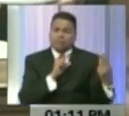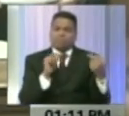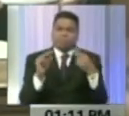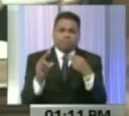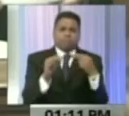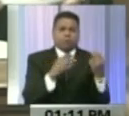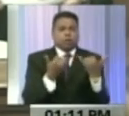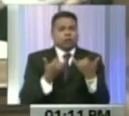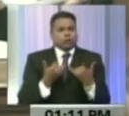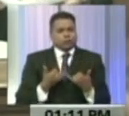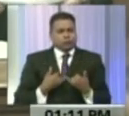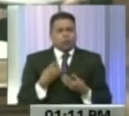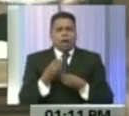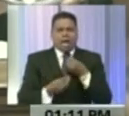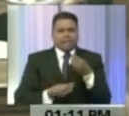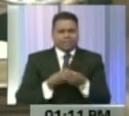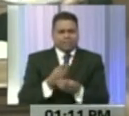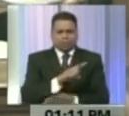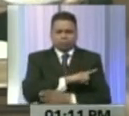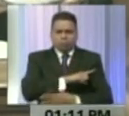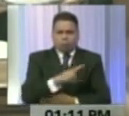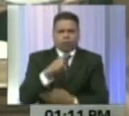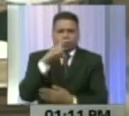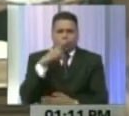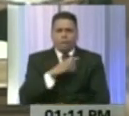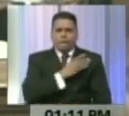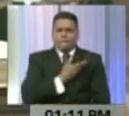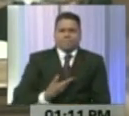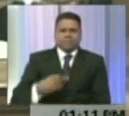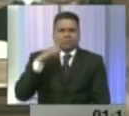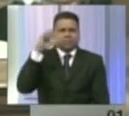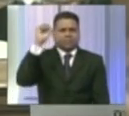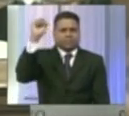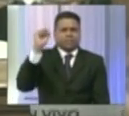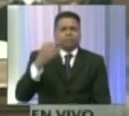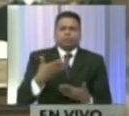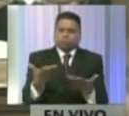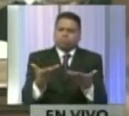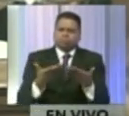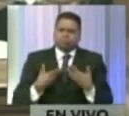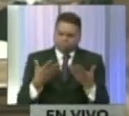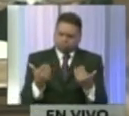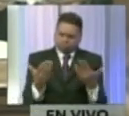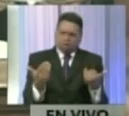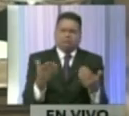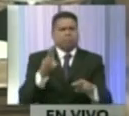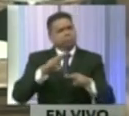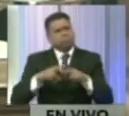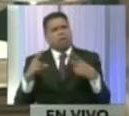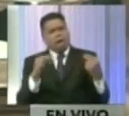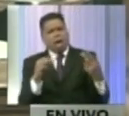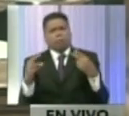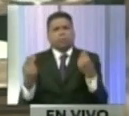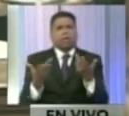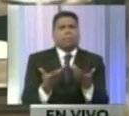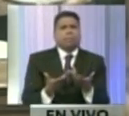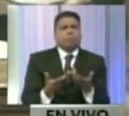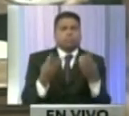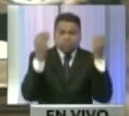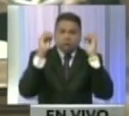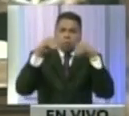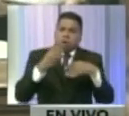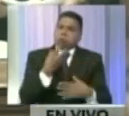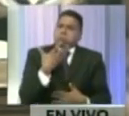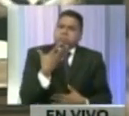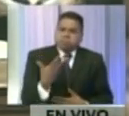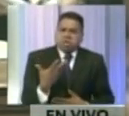Y yo, cumpliendo su orden, a todo aquel que desee conversar, yo lo recibo, chico. Y conversamos. ¿Nos ponemos de acuerdo? Bien, bueno.